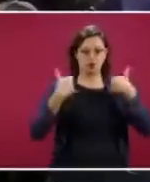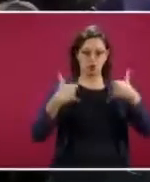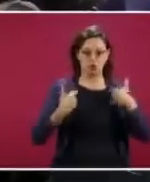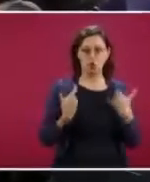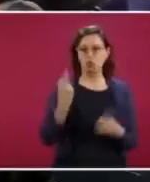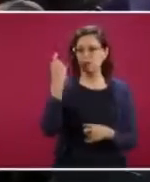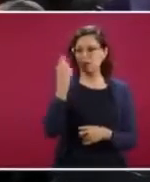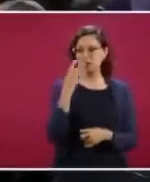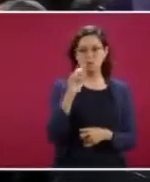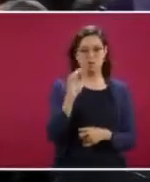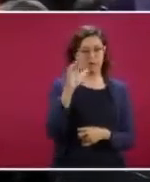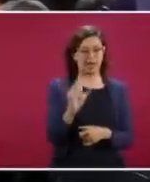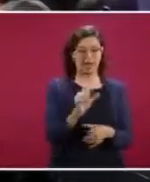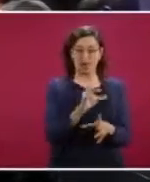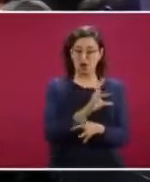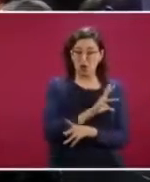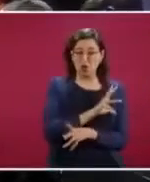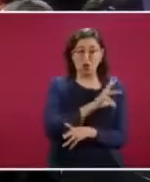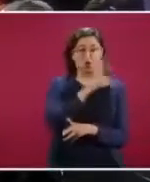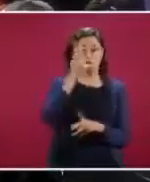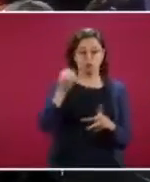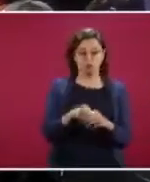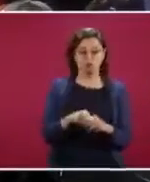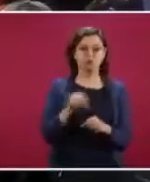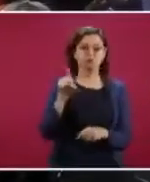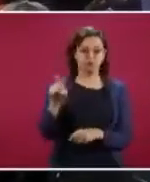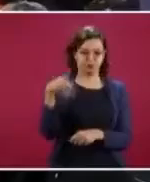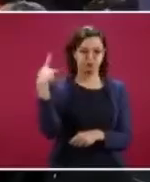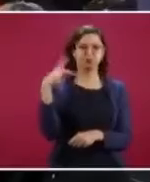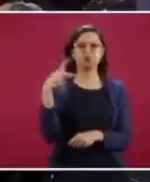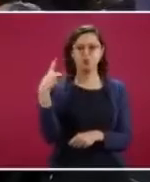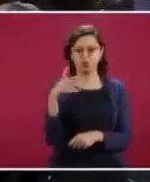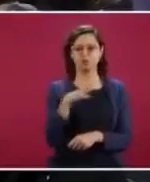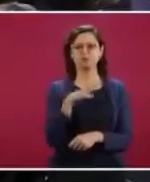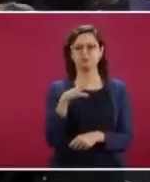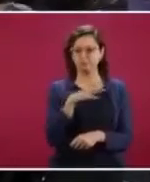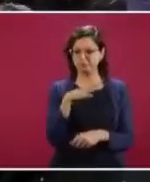becas, todo eso se está llevando a cabo en Puebla.